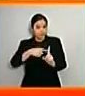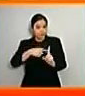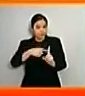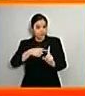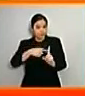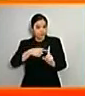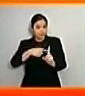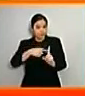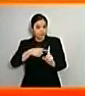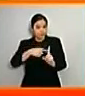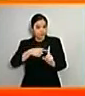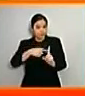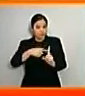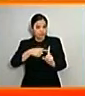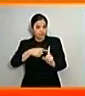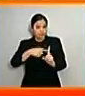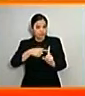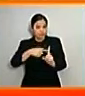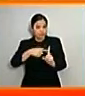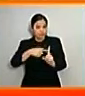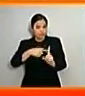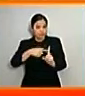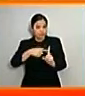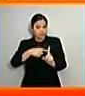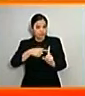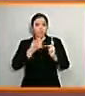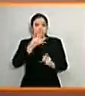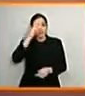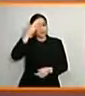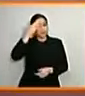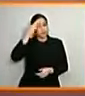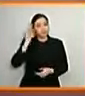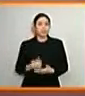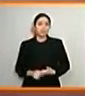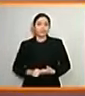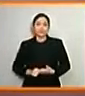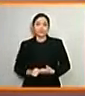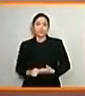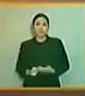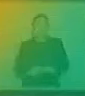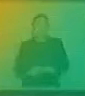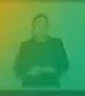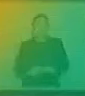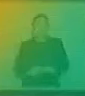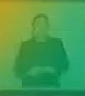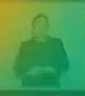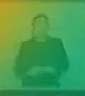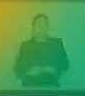felices ganadores. Y recuerda que el loto te cambia la vida y tu suerte lo sabe.